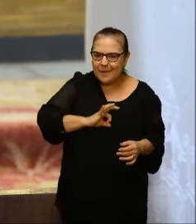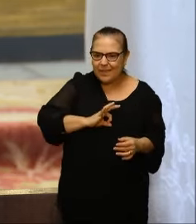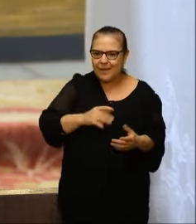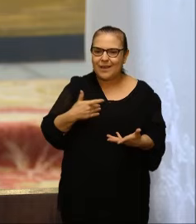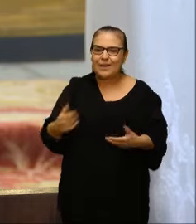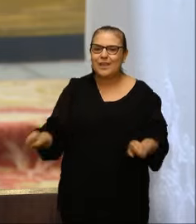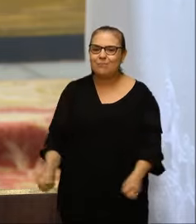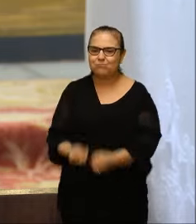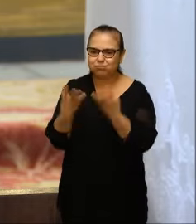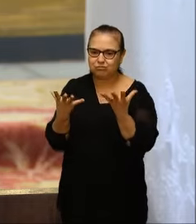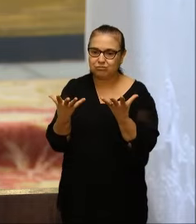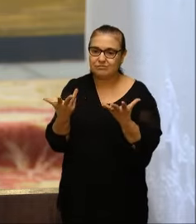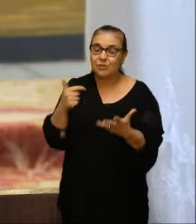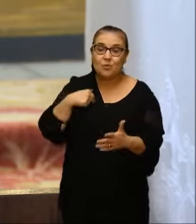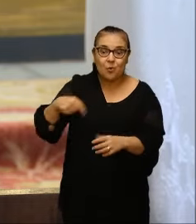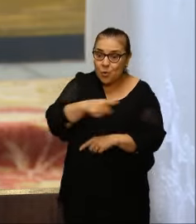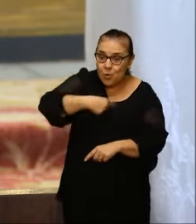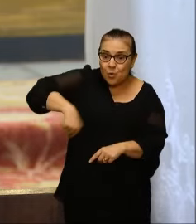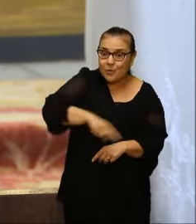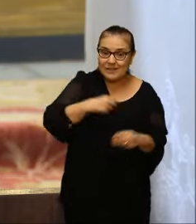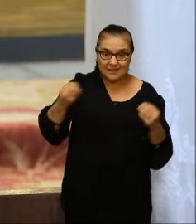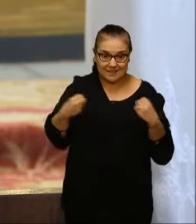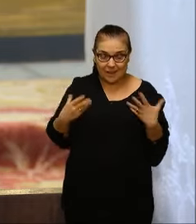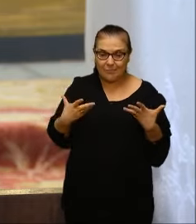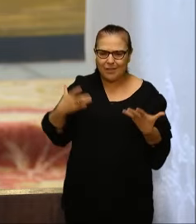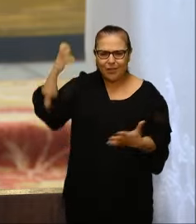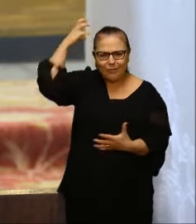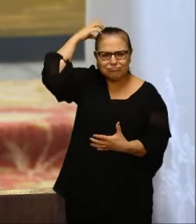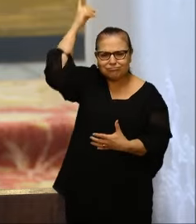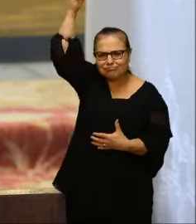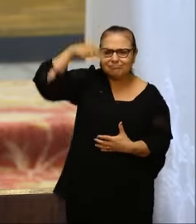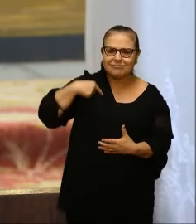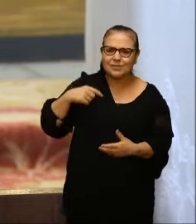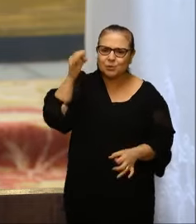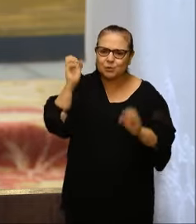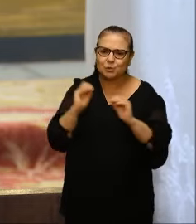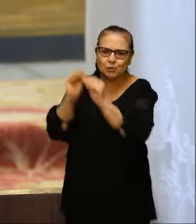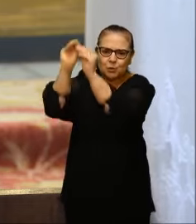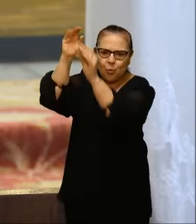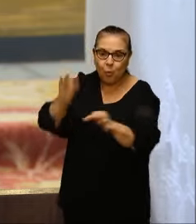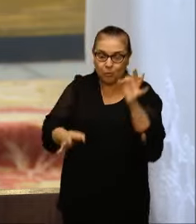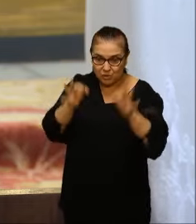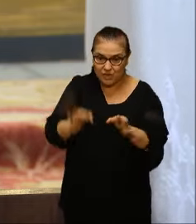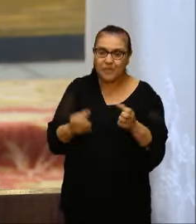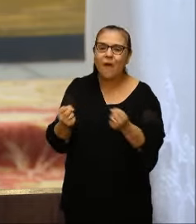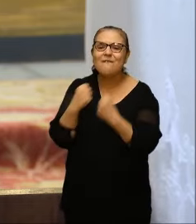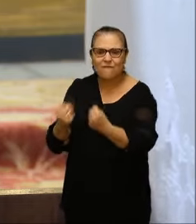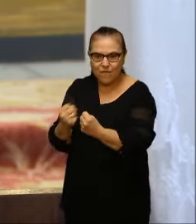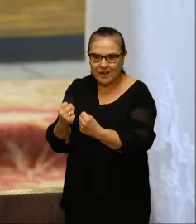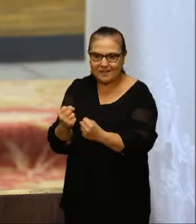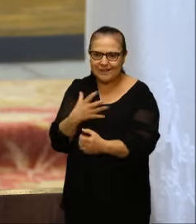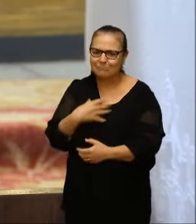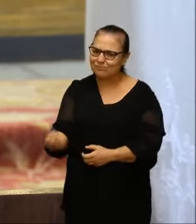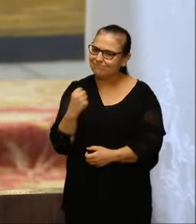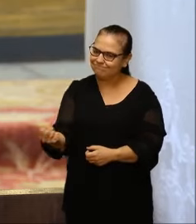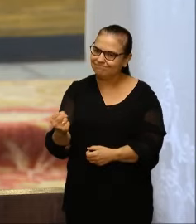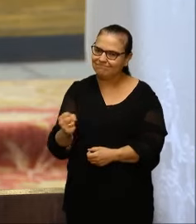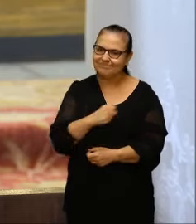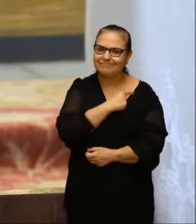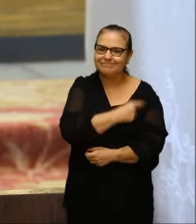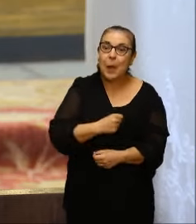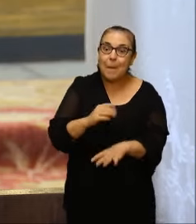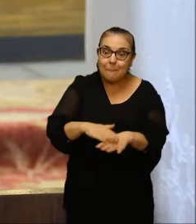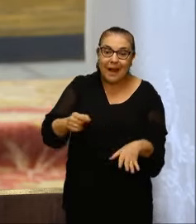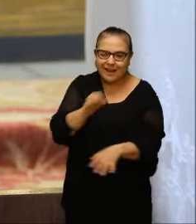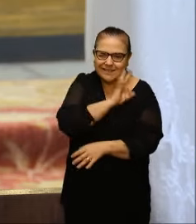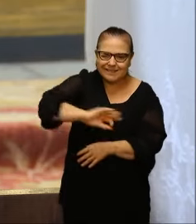que nuestra vida sea hacer posible el reino de Dios y su justicia, siempre estando fuertes en el Señor y valientes y decididos de corazón, para